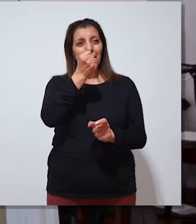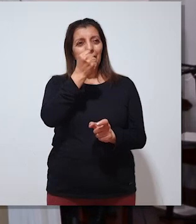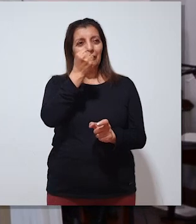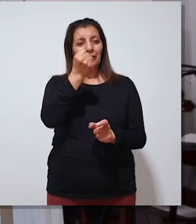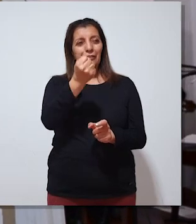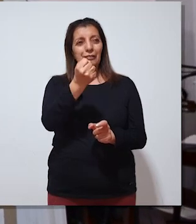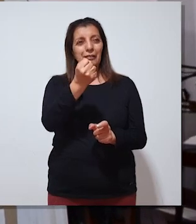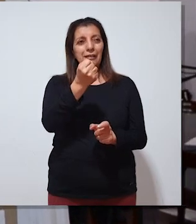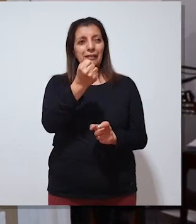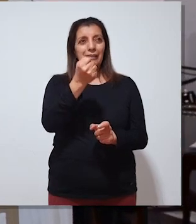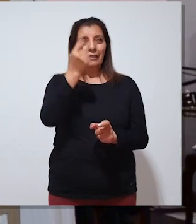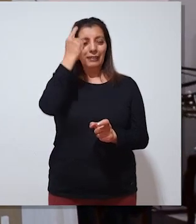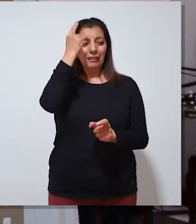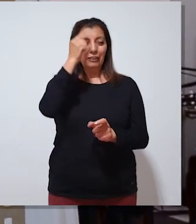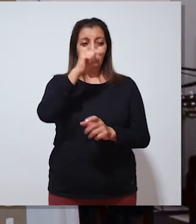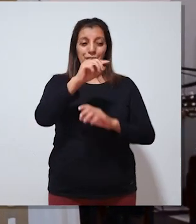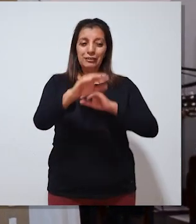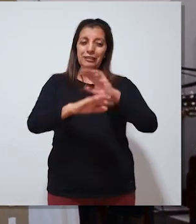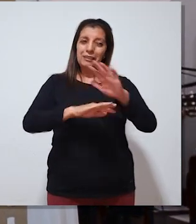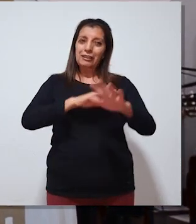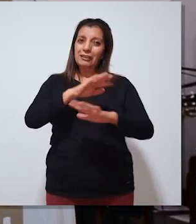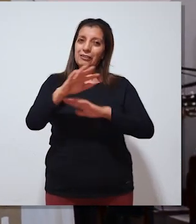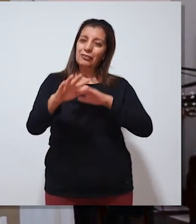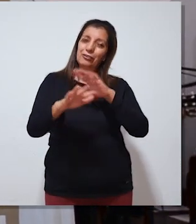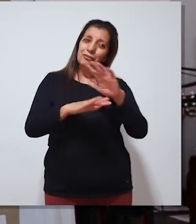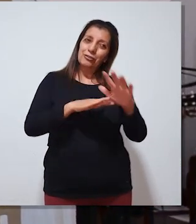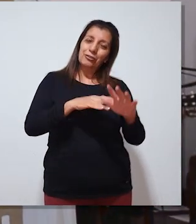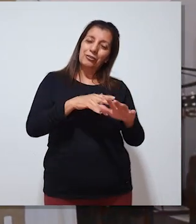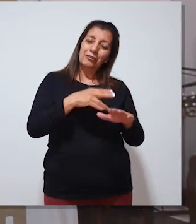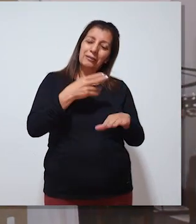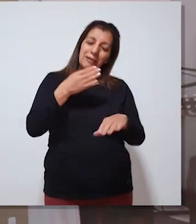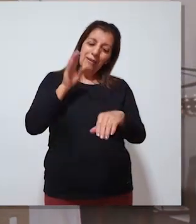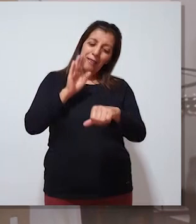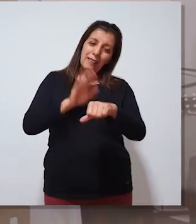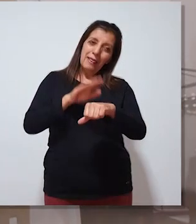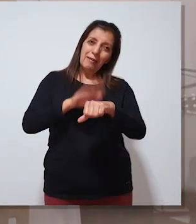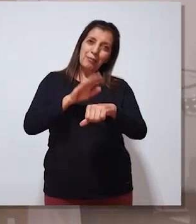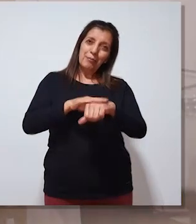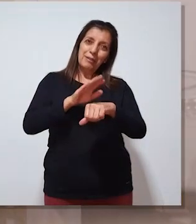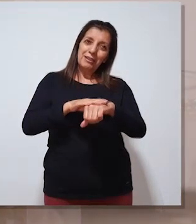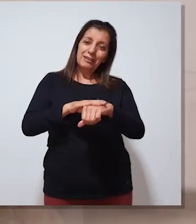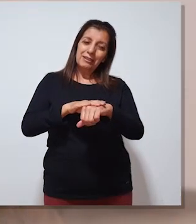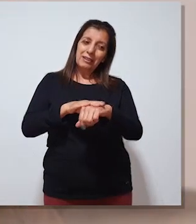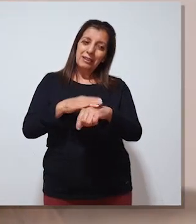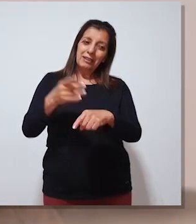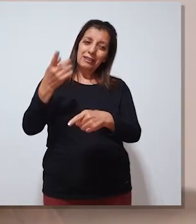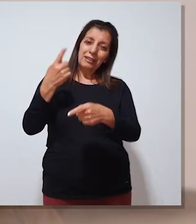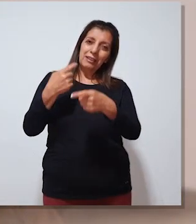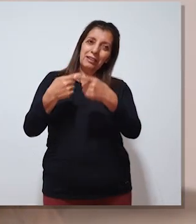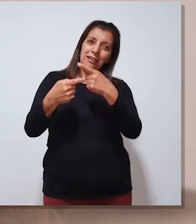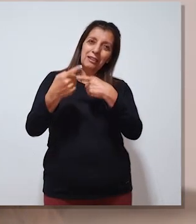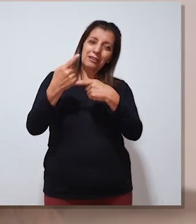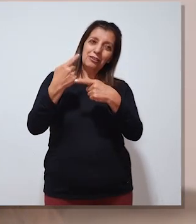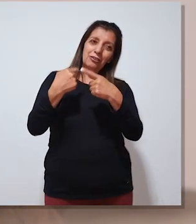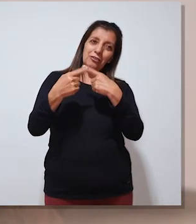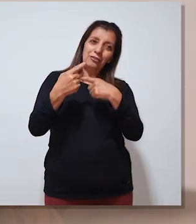por bondad, la promesa de victoria, nuestro